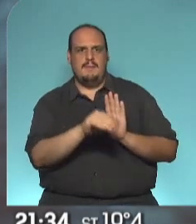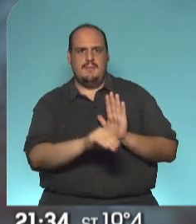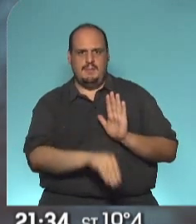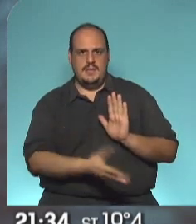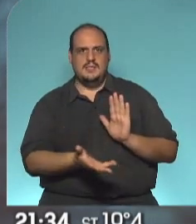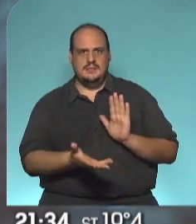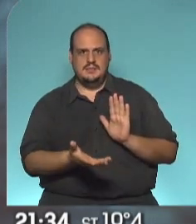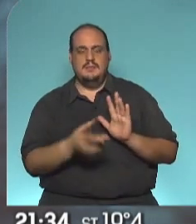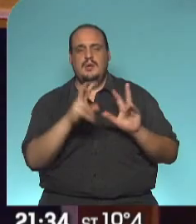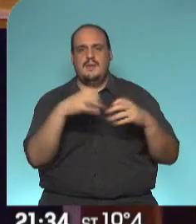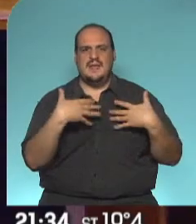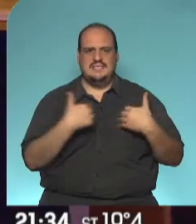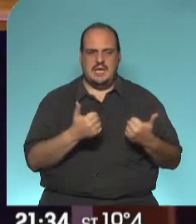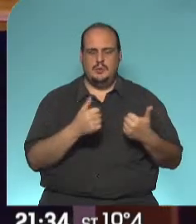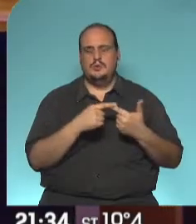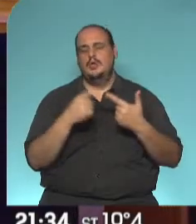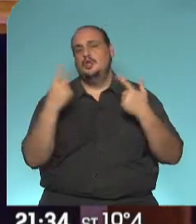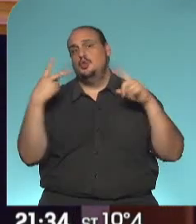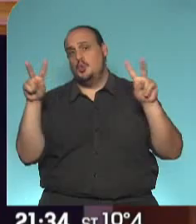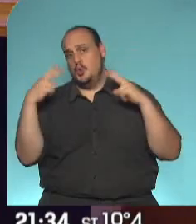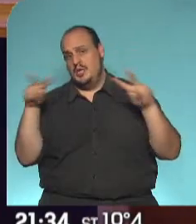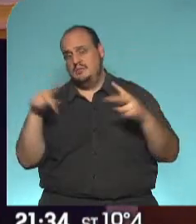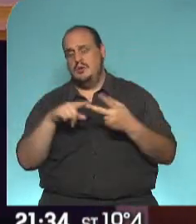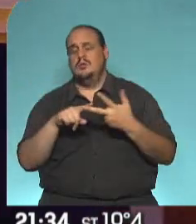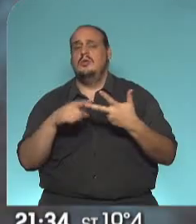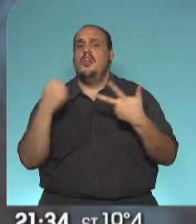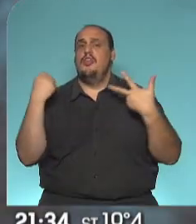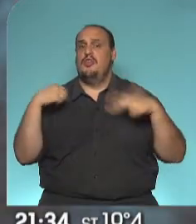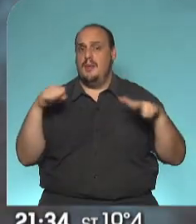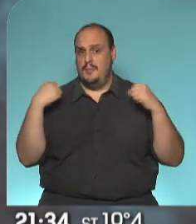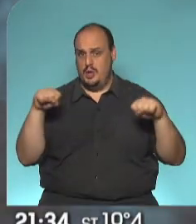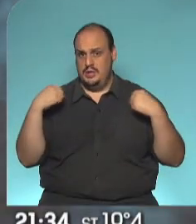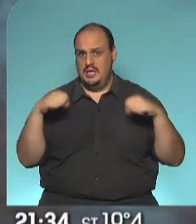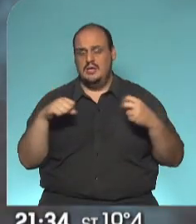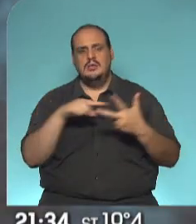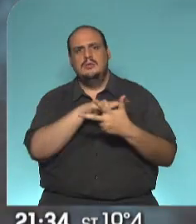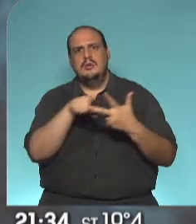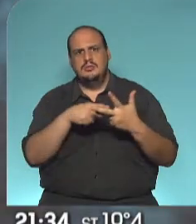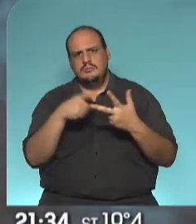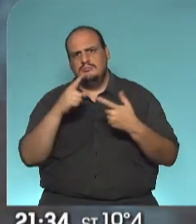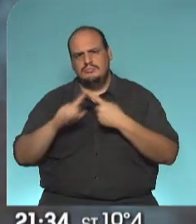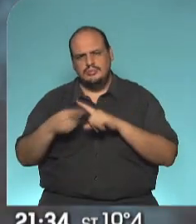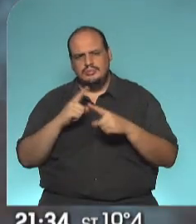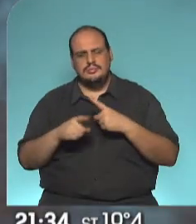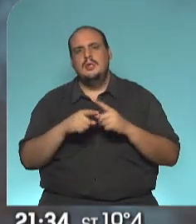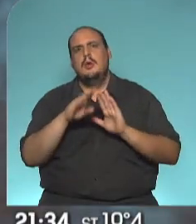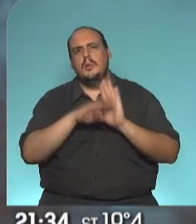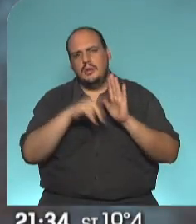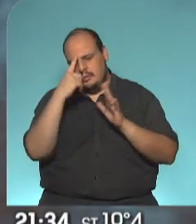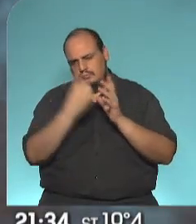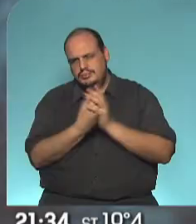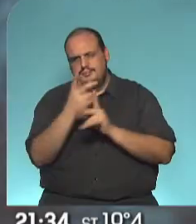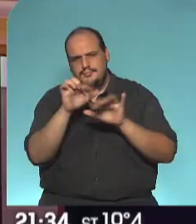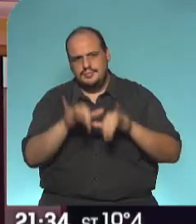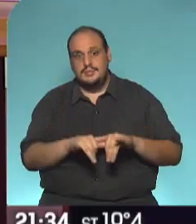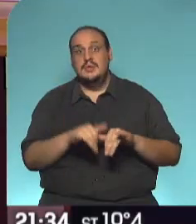salud turismo y deporte están trabajando juntos para los protocolos una vez autorizados ya las gobernaciones